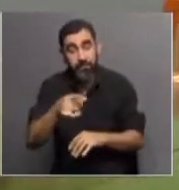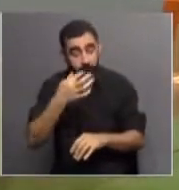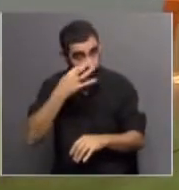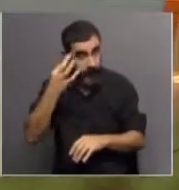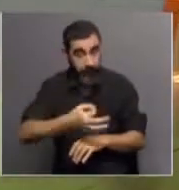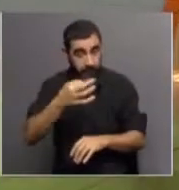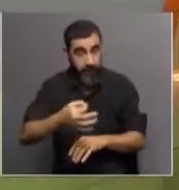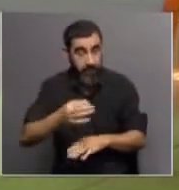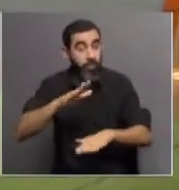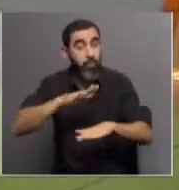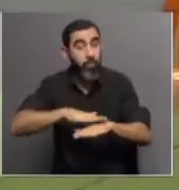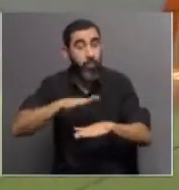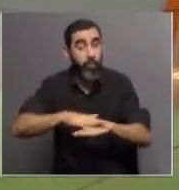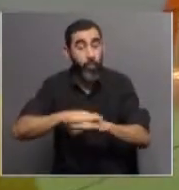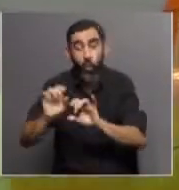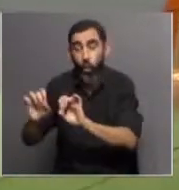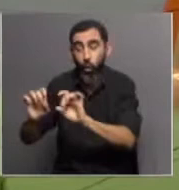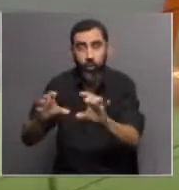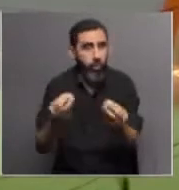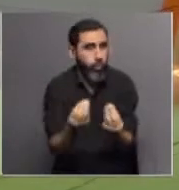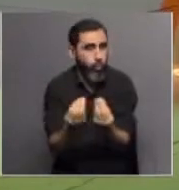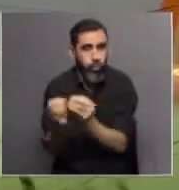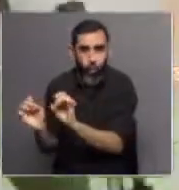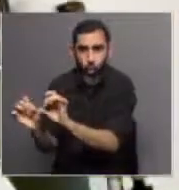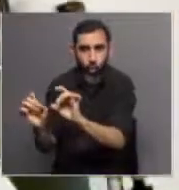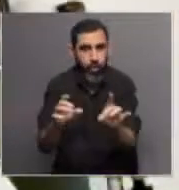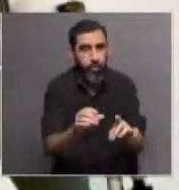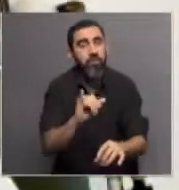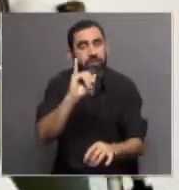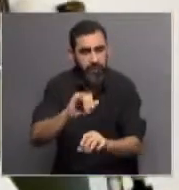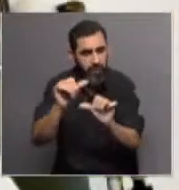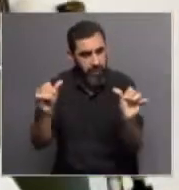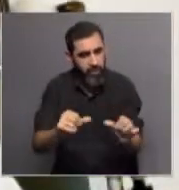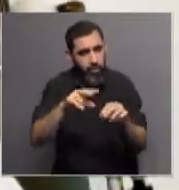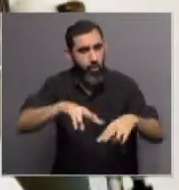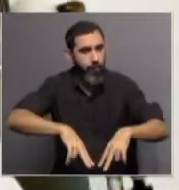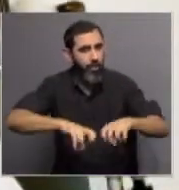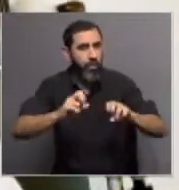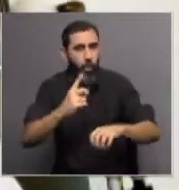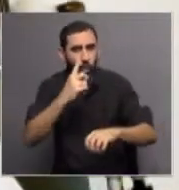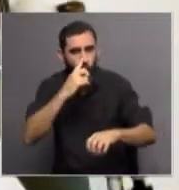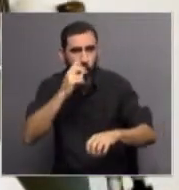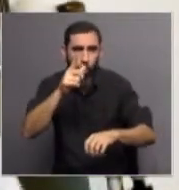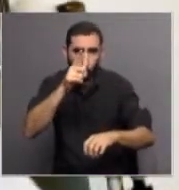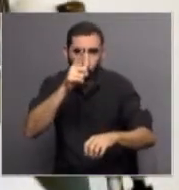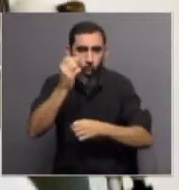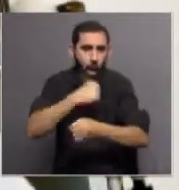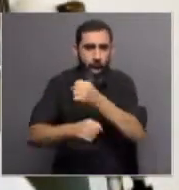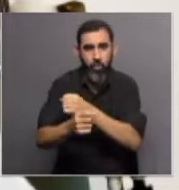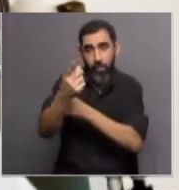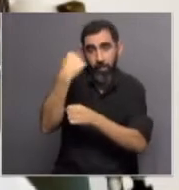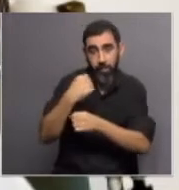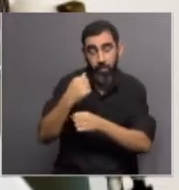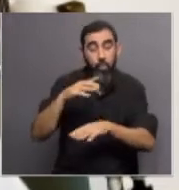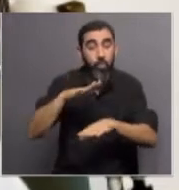cierto en esta etapa de transmisión comunitaria alta. Eso no era cierto, habíamos hecho un estudio ya en junio, julio del año pasado, y en ese momento en que